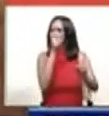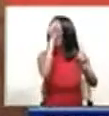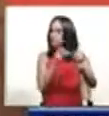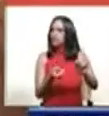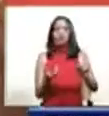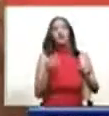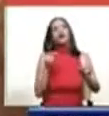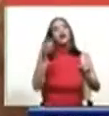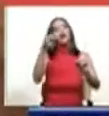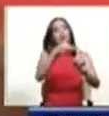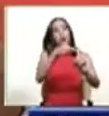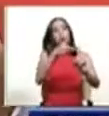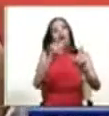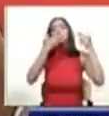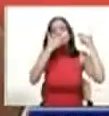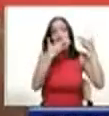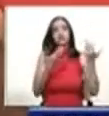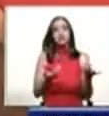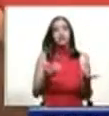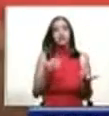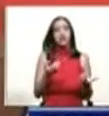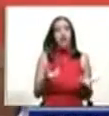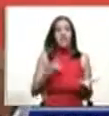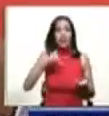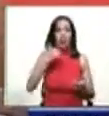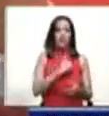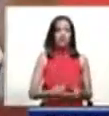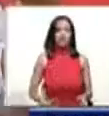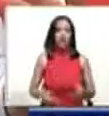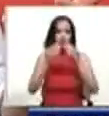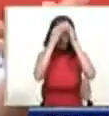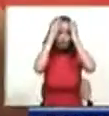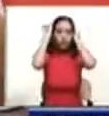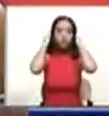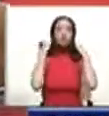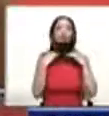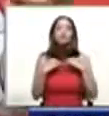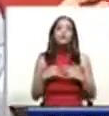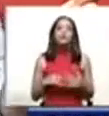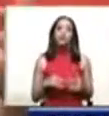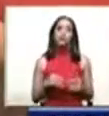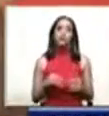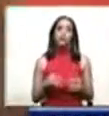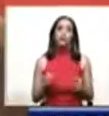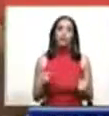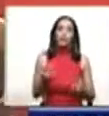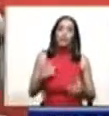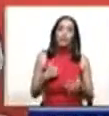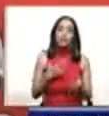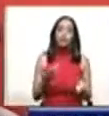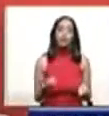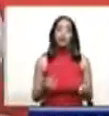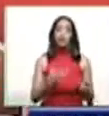Urbina, secuestraron a Delgado Chalbó, que era un presidente que andaba nada más con uno o dos escoltas, él mismo manejaba su carro, era querido por el pueblo, se lo